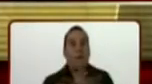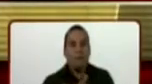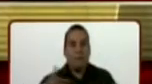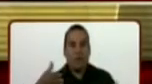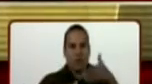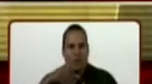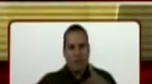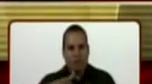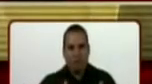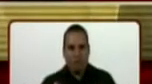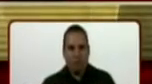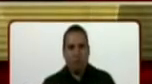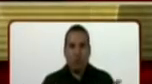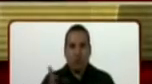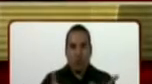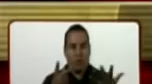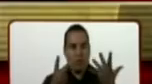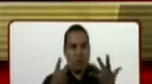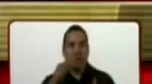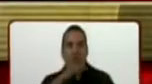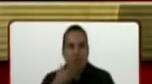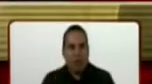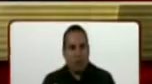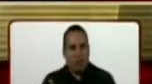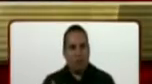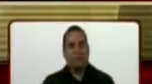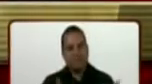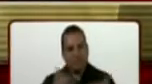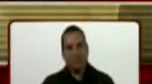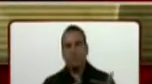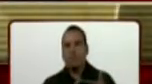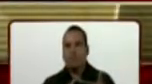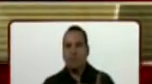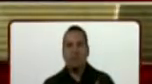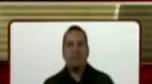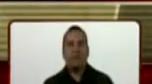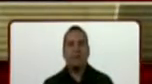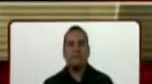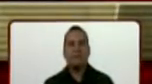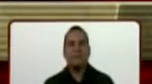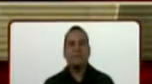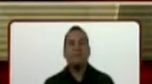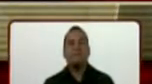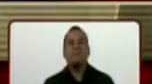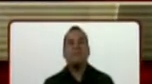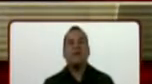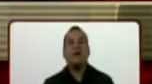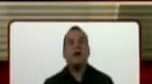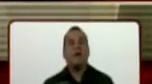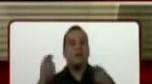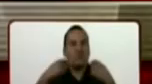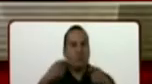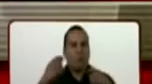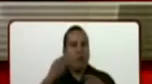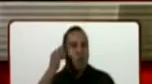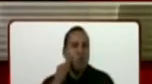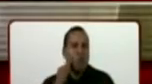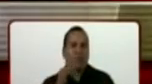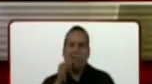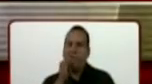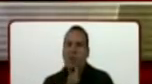votos, comparándolo con el 7 de octubre a esta hora. Por otro lado, el comando Simón Bolívar hizo algunas denuncias sobre